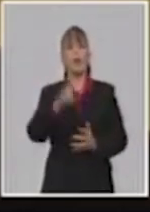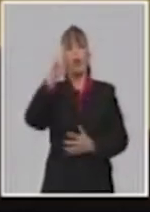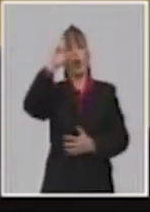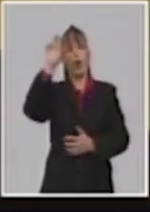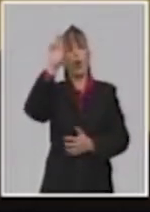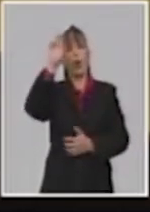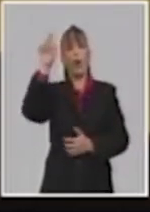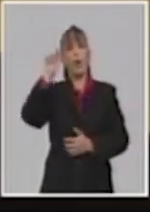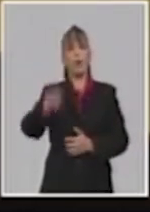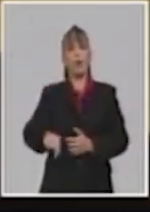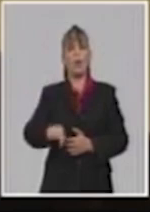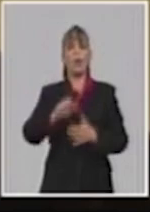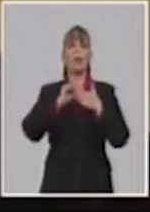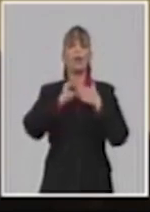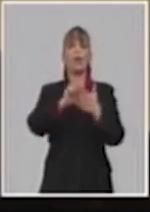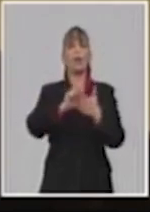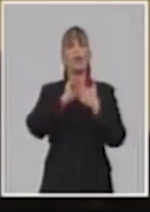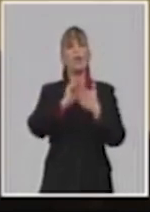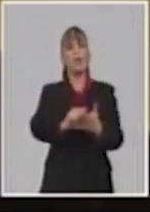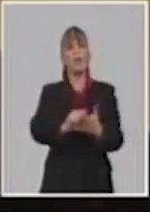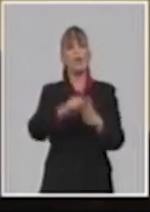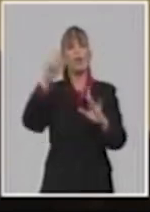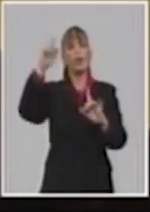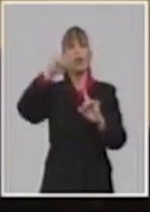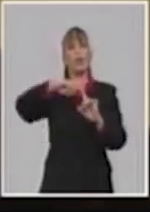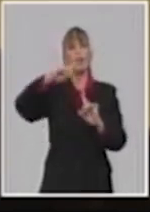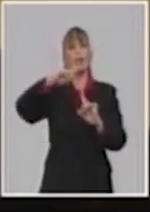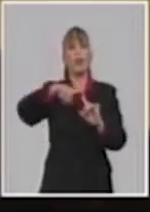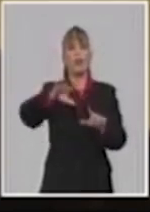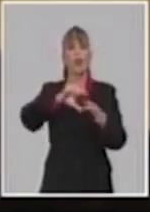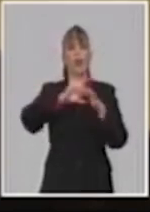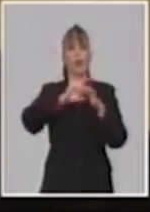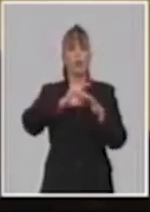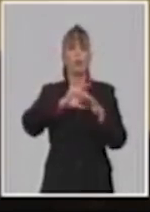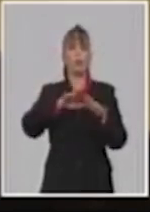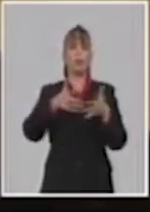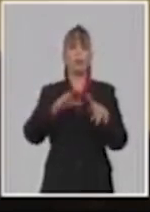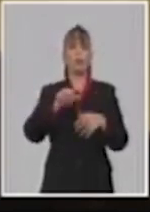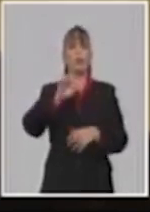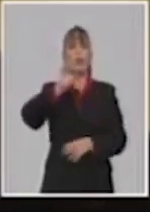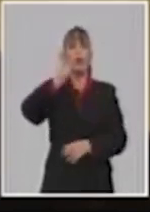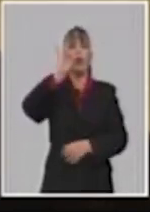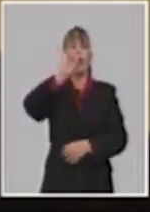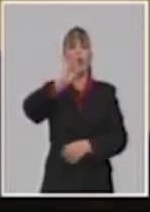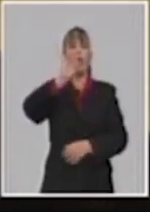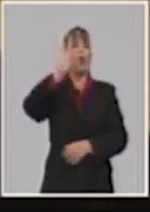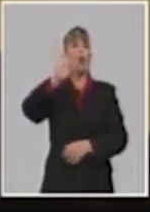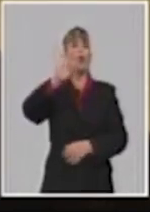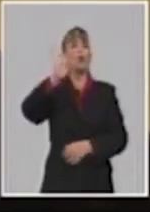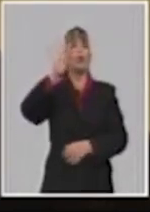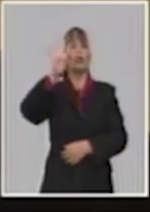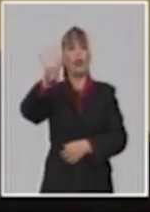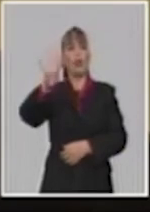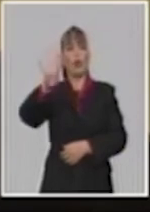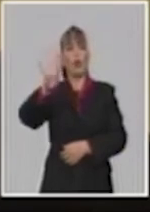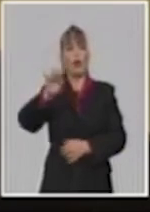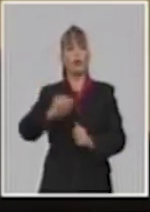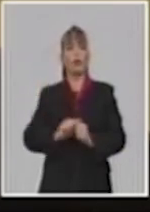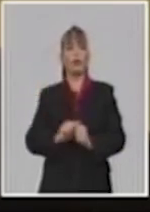de Crema, en los servicios de terapia coronaria, un total de 84 atenciones médicas, en medicina